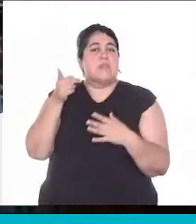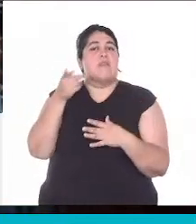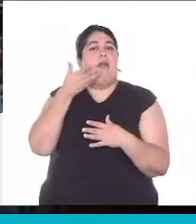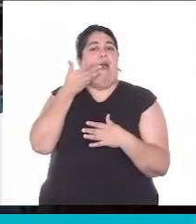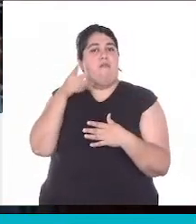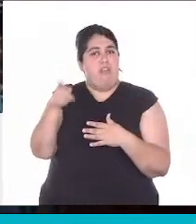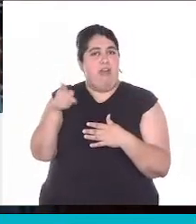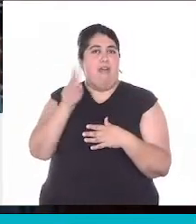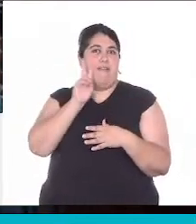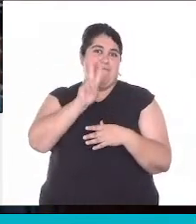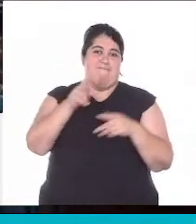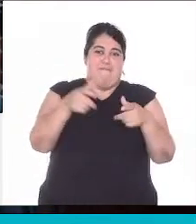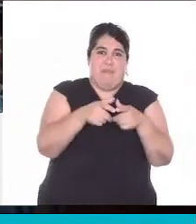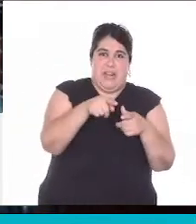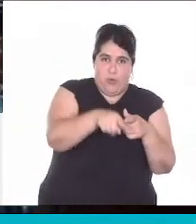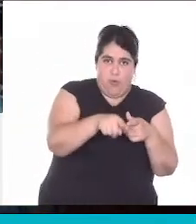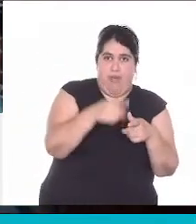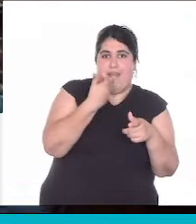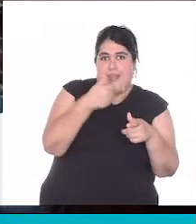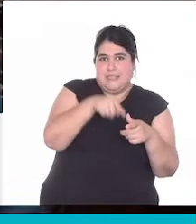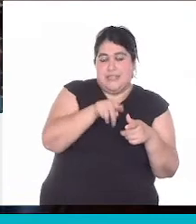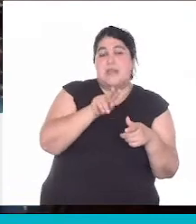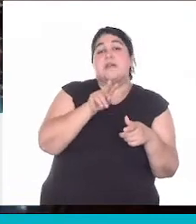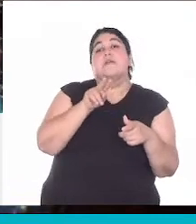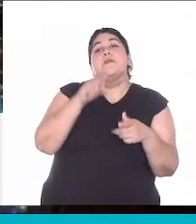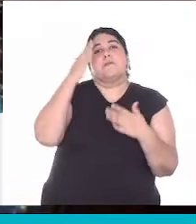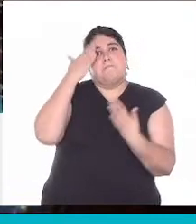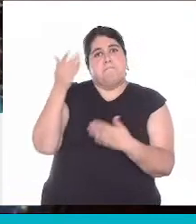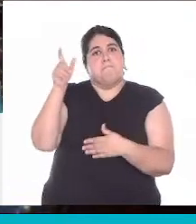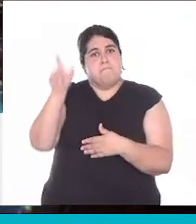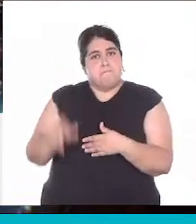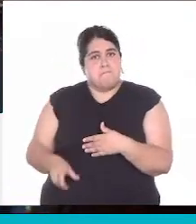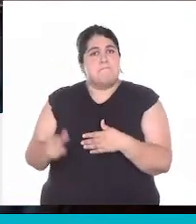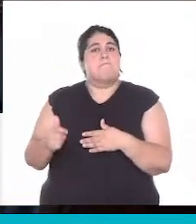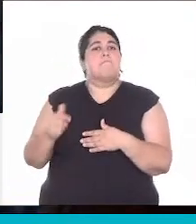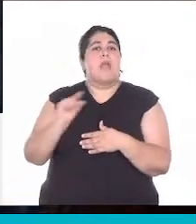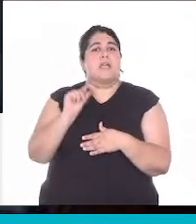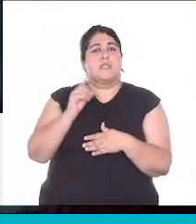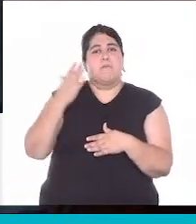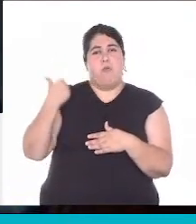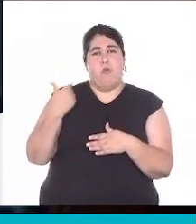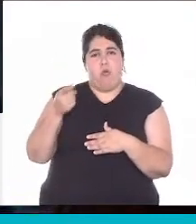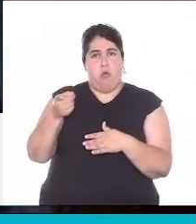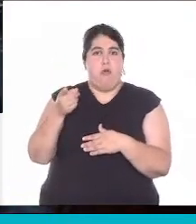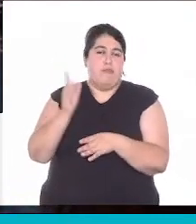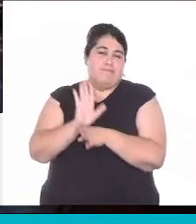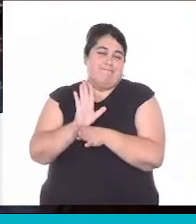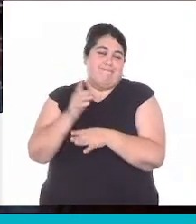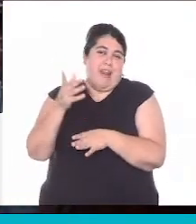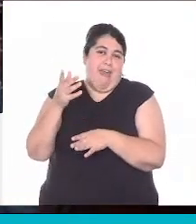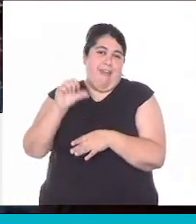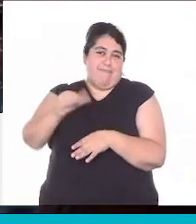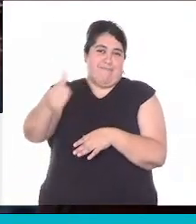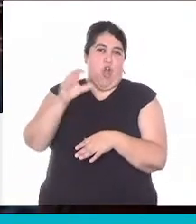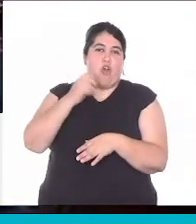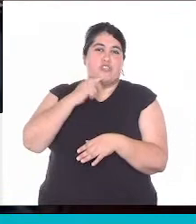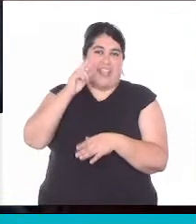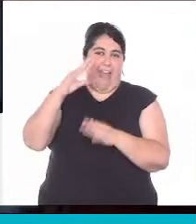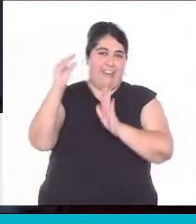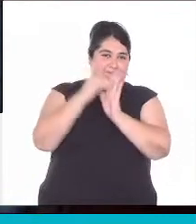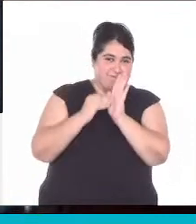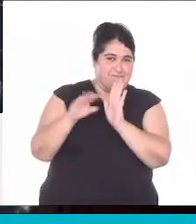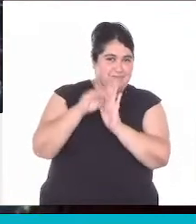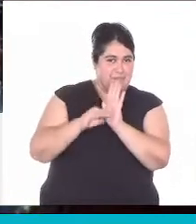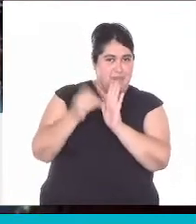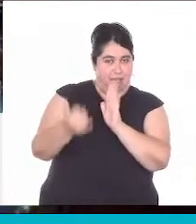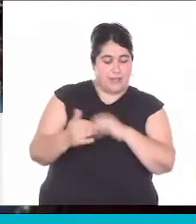de ver esa película y que tuvo el honor de competir hace muy poco tiempo por el Oscar. Pero más allá de todo, me gustaría hablar sobre Adriana,